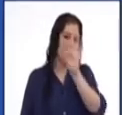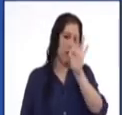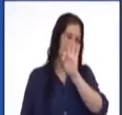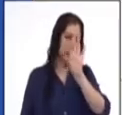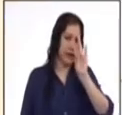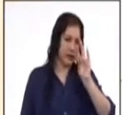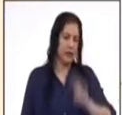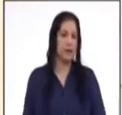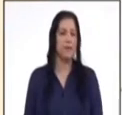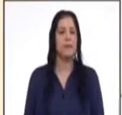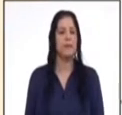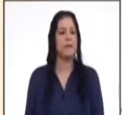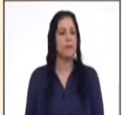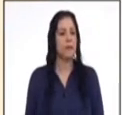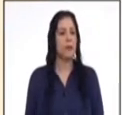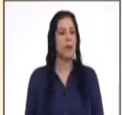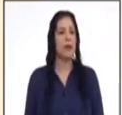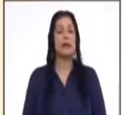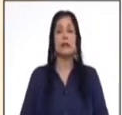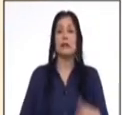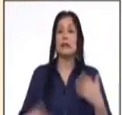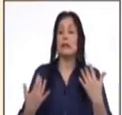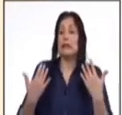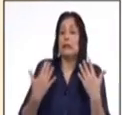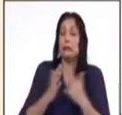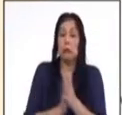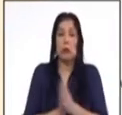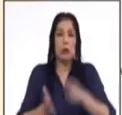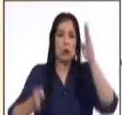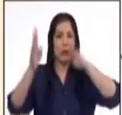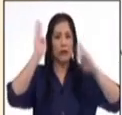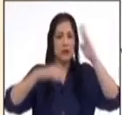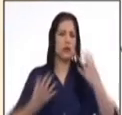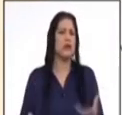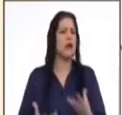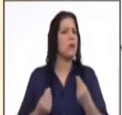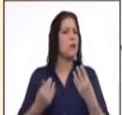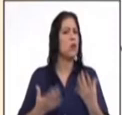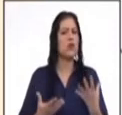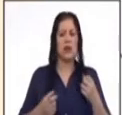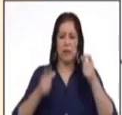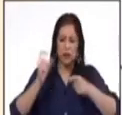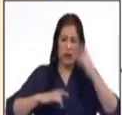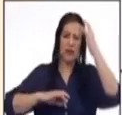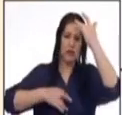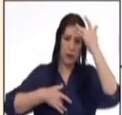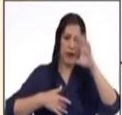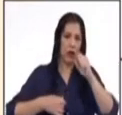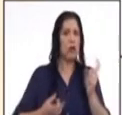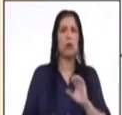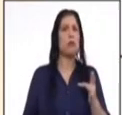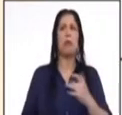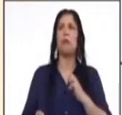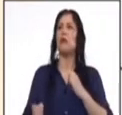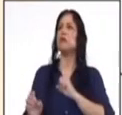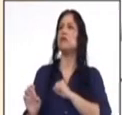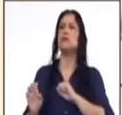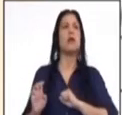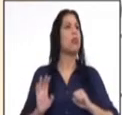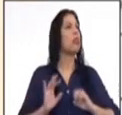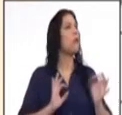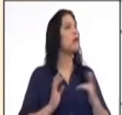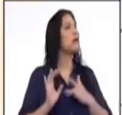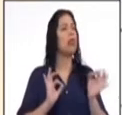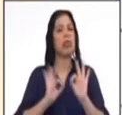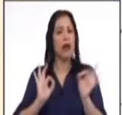1997, se temía que debido a que la mayoría de los portadores eran asintomáticos, se